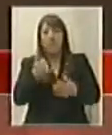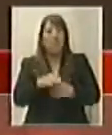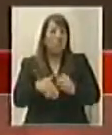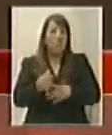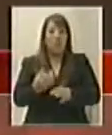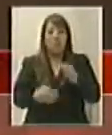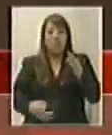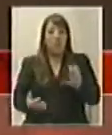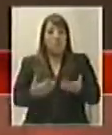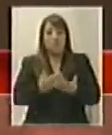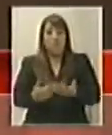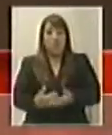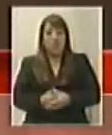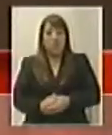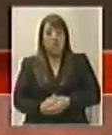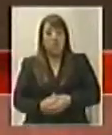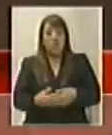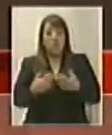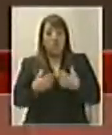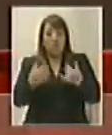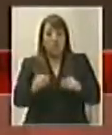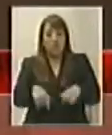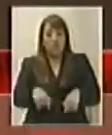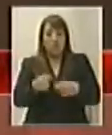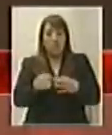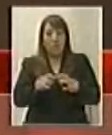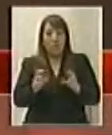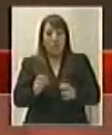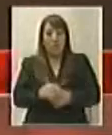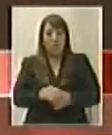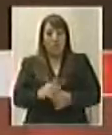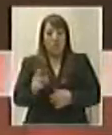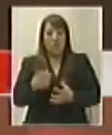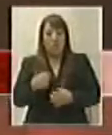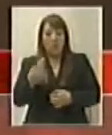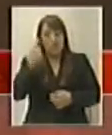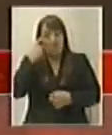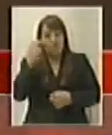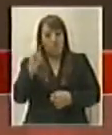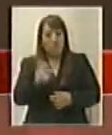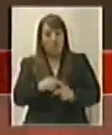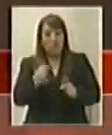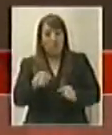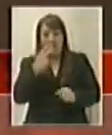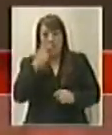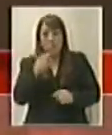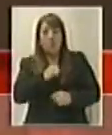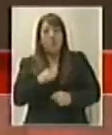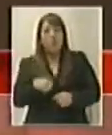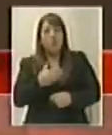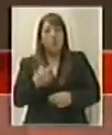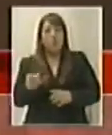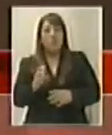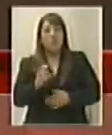lo contrario, señor presidente. Yo anuncio, y aquí públicamente no quiero ser apocalíptico, pero estamos viendo, señor presidente,